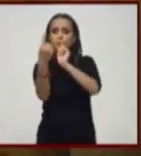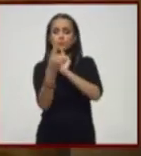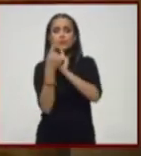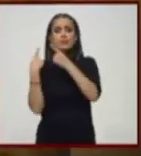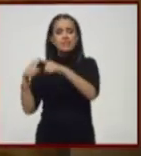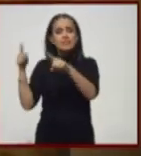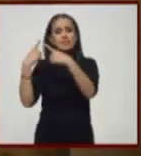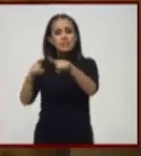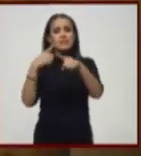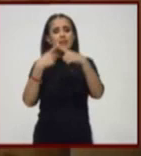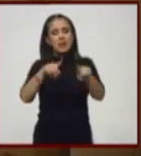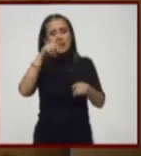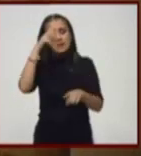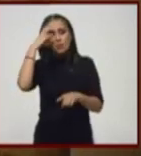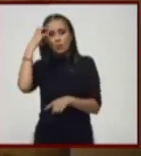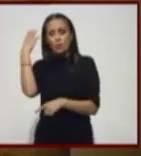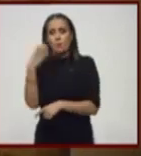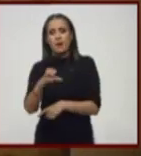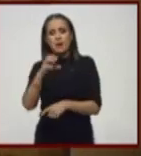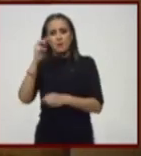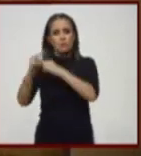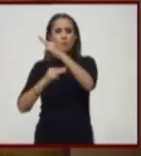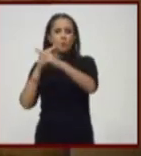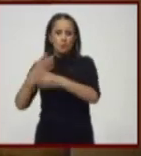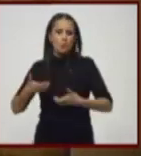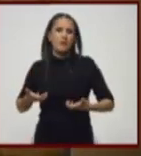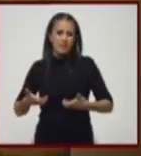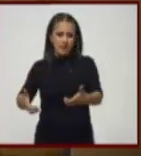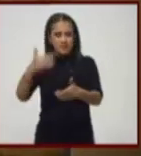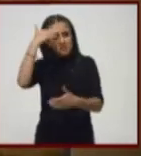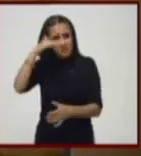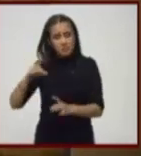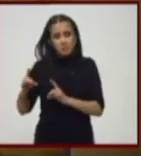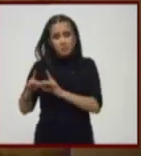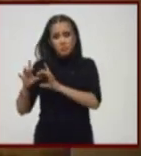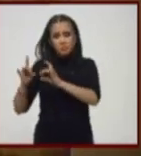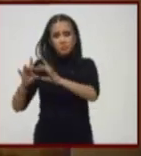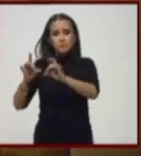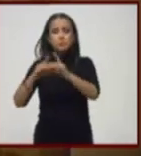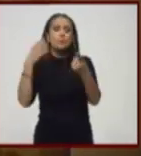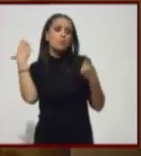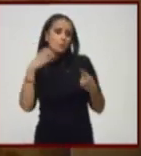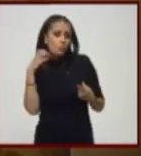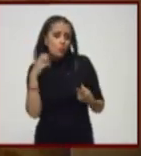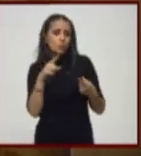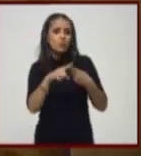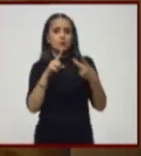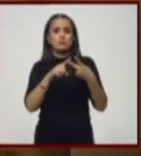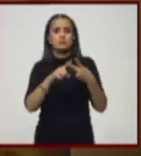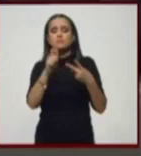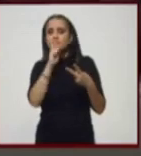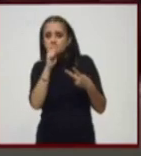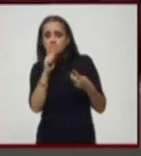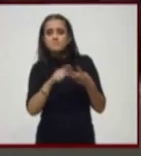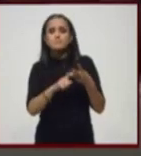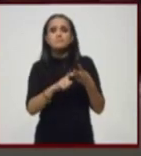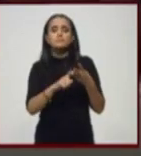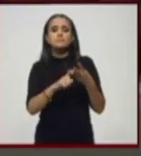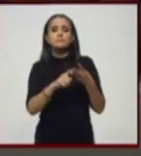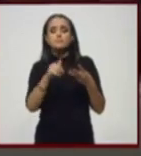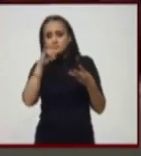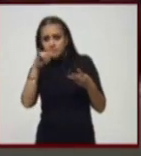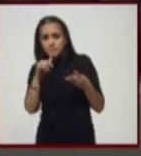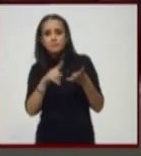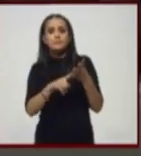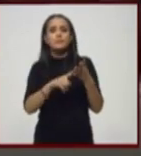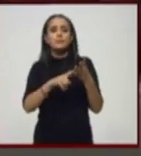vejaciones propias del mundo de la calle en donde se encuentra con prostitutas que moss por ochos termina